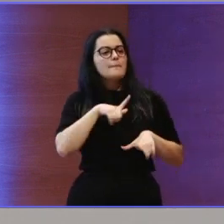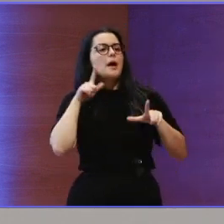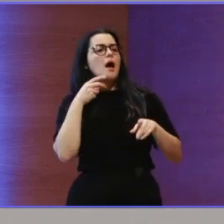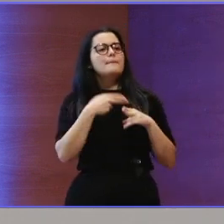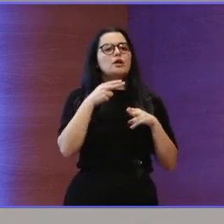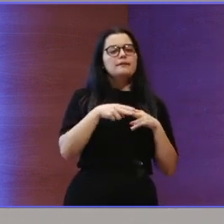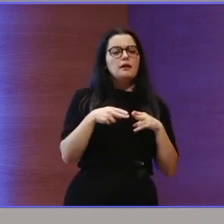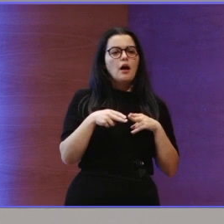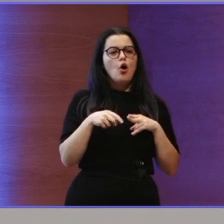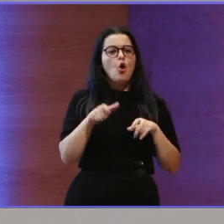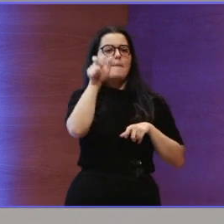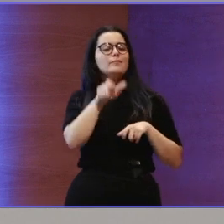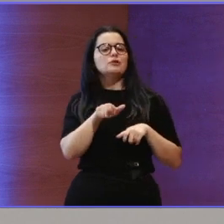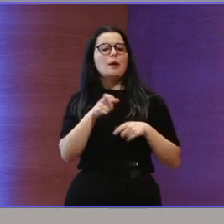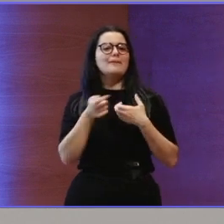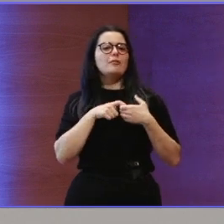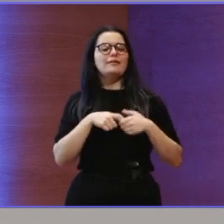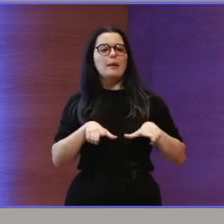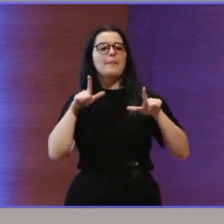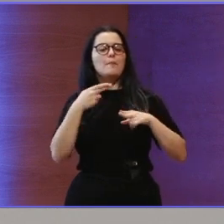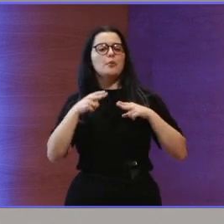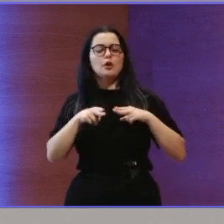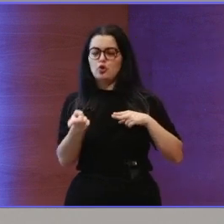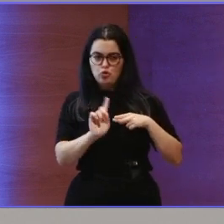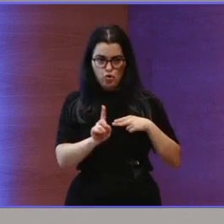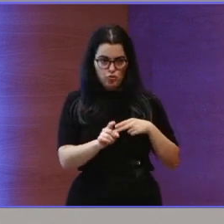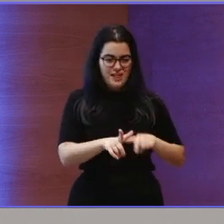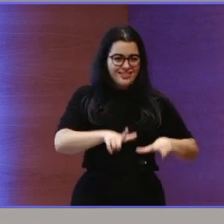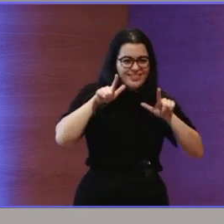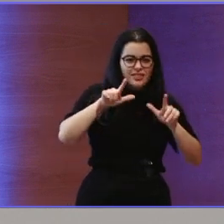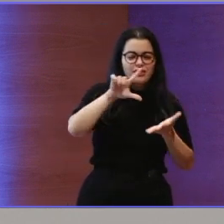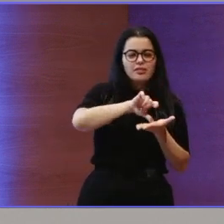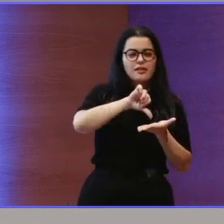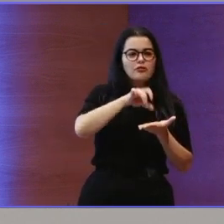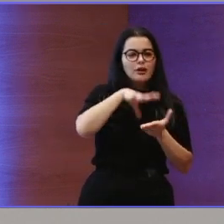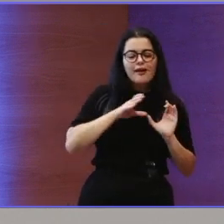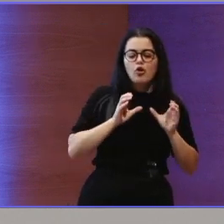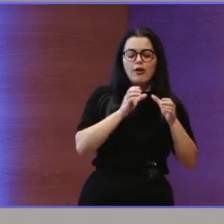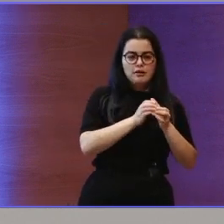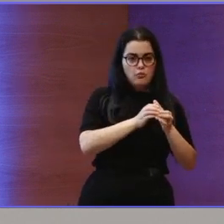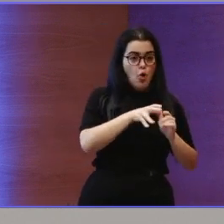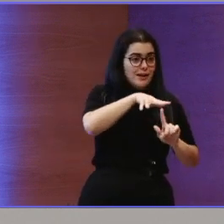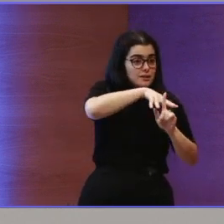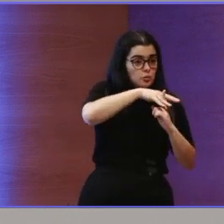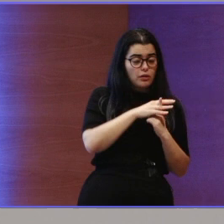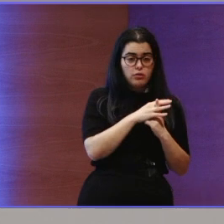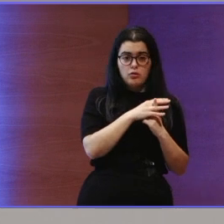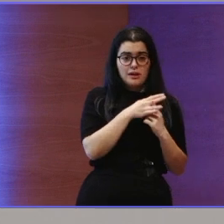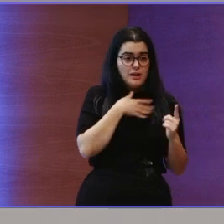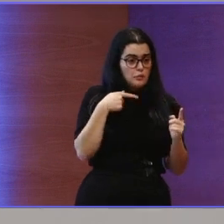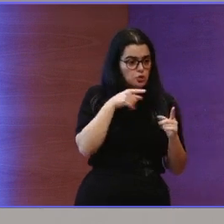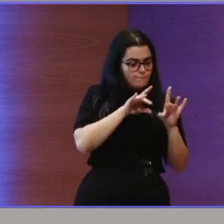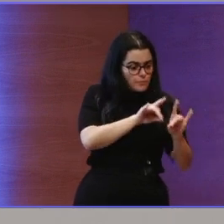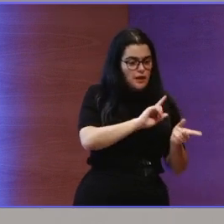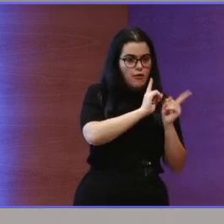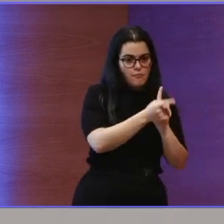actor público que la está ejerciendo sino que en el centro esté el colectivo o o la o la circunstancia sobre la que queremos interactuar